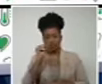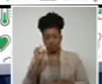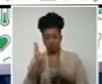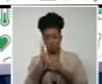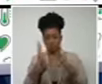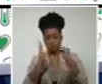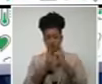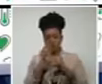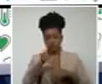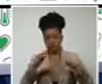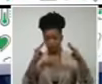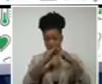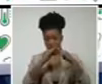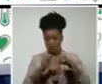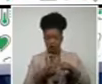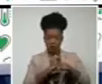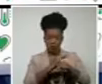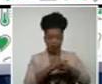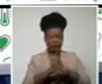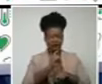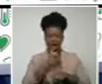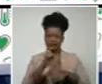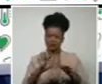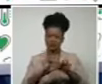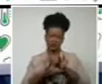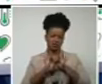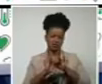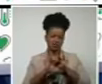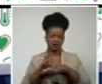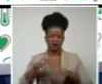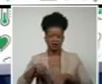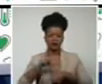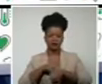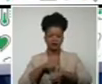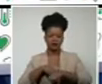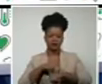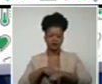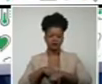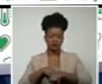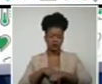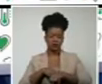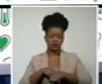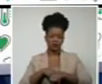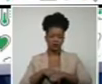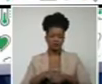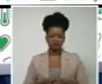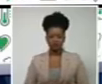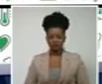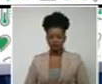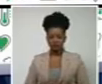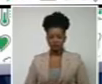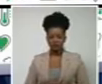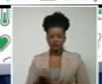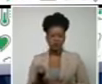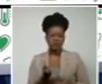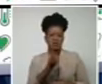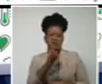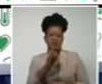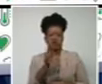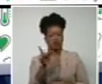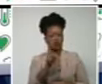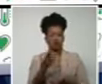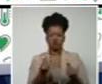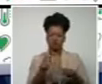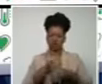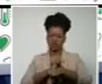la COVID-19 es la crisis sanitaria más grave que se ha vivido en estos tiempos, está lejos de ser la primera para esa región. Vamos a ver mucho